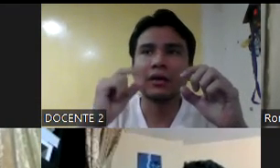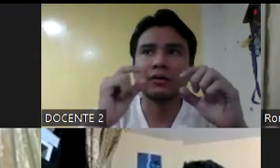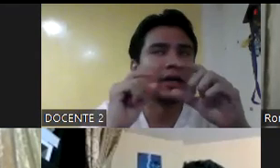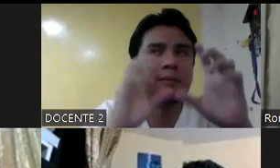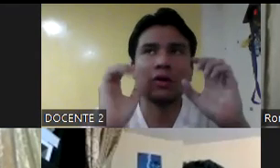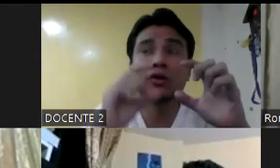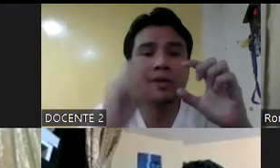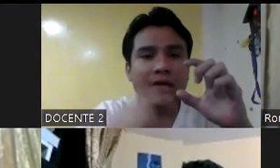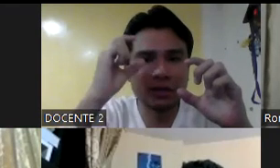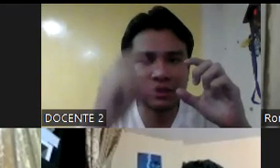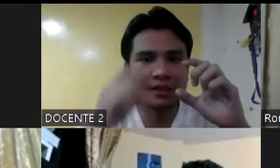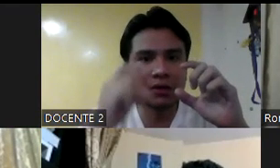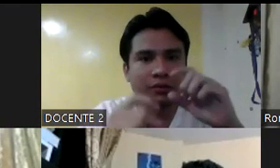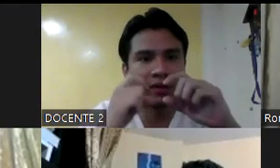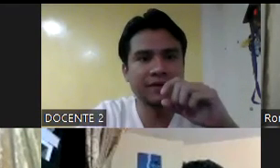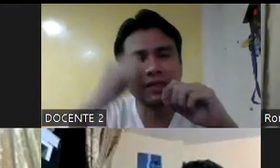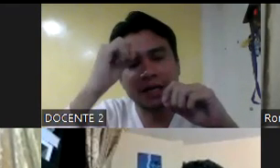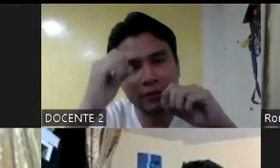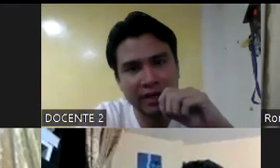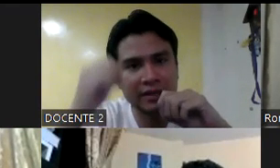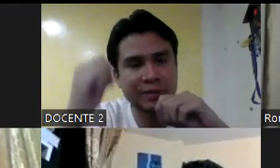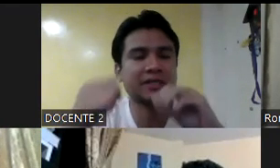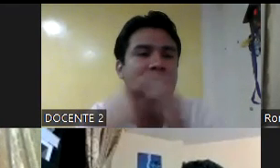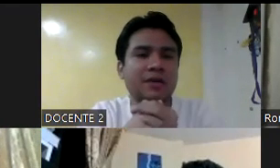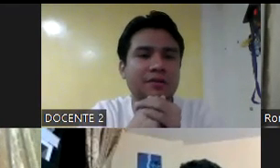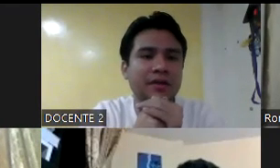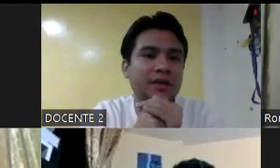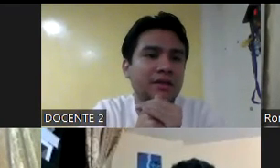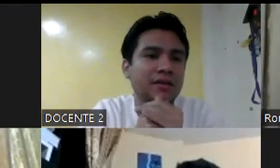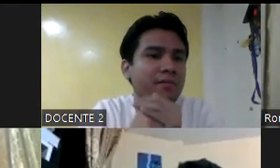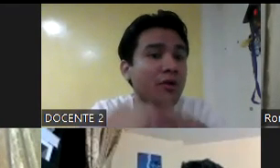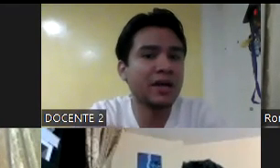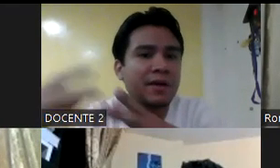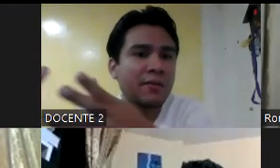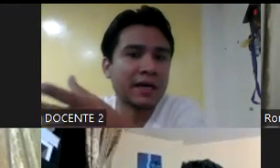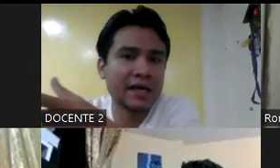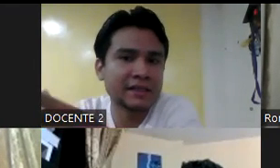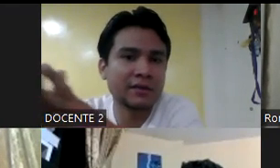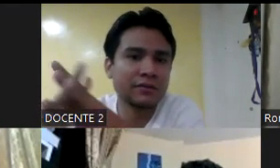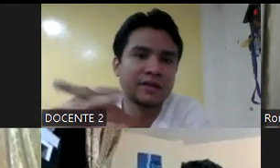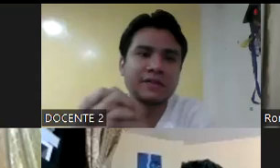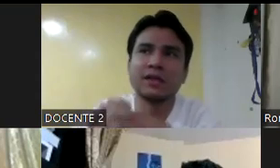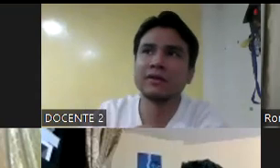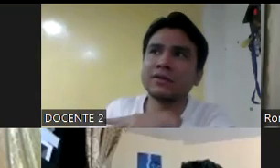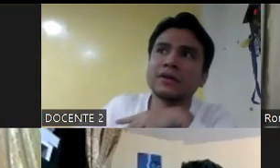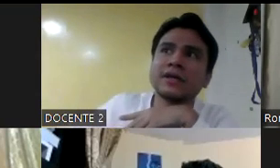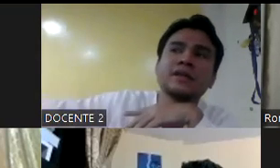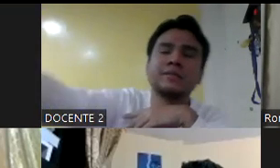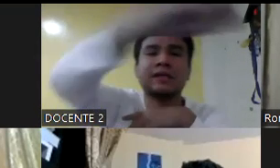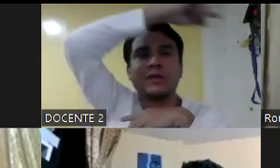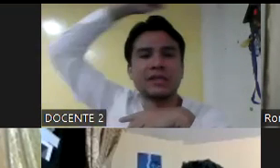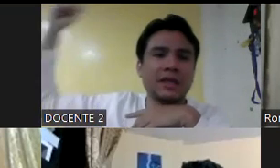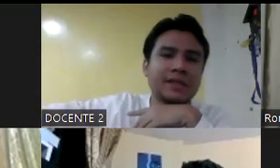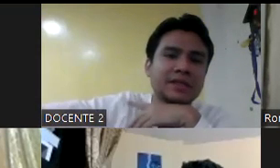relacione. Ejemplo, los miércoles que tiene que cultura física le duelen las piernas a mi hijo. Voy a averiguar qué hacen de cultura física y lo hacen correr